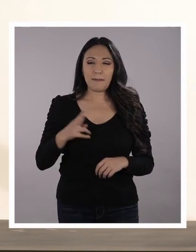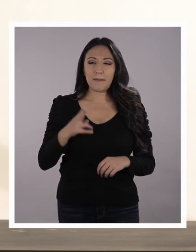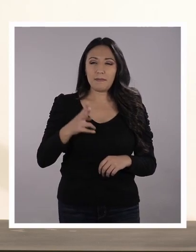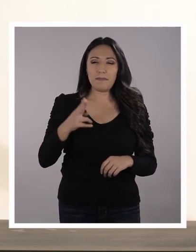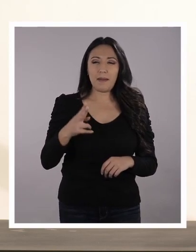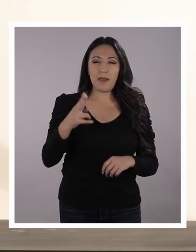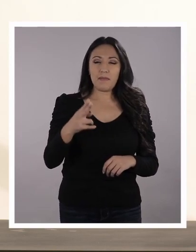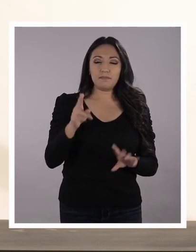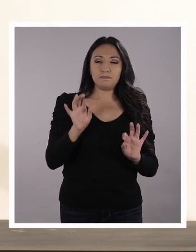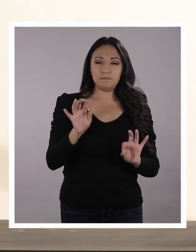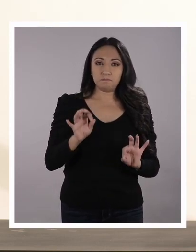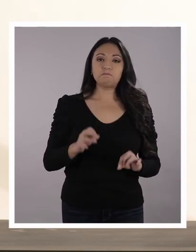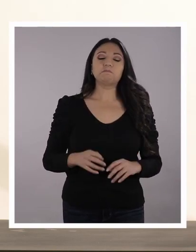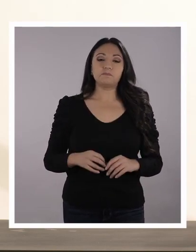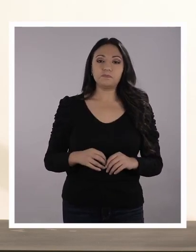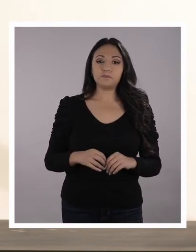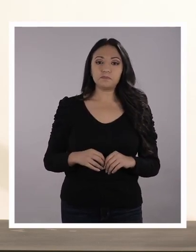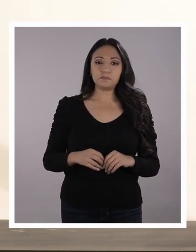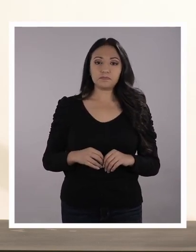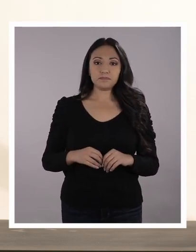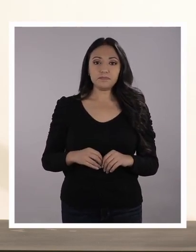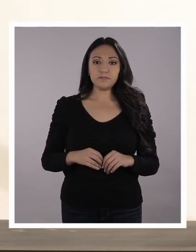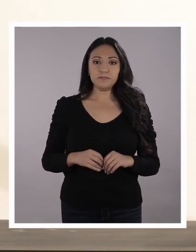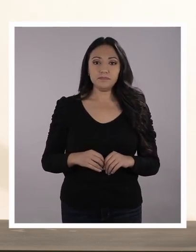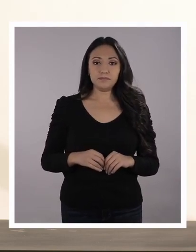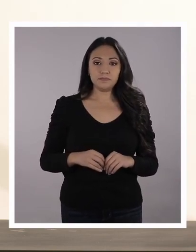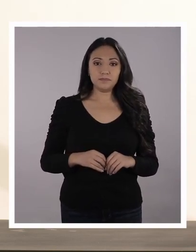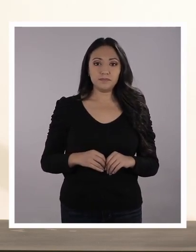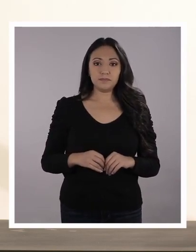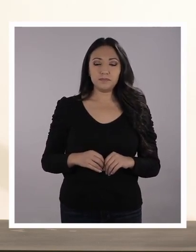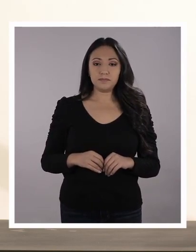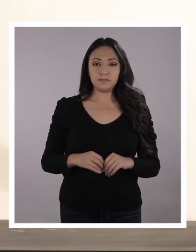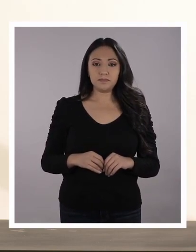Procuremos que salga recto.